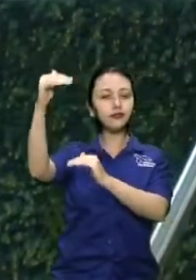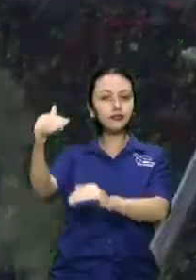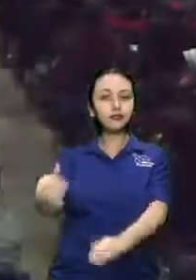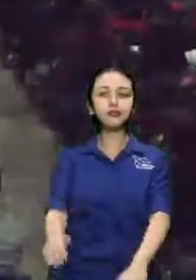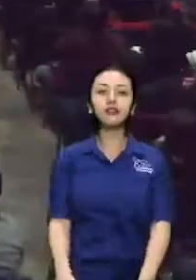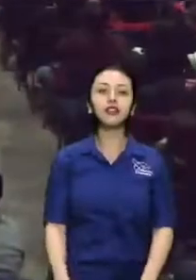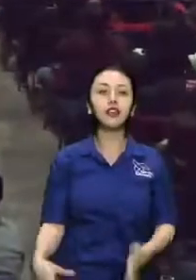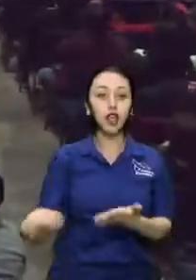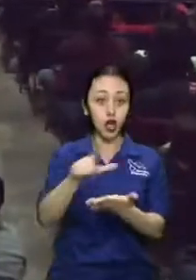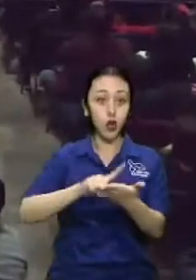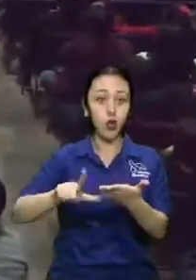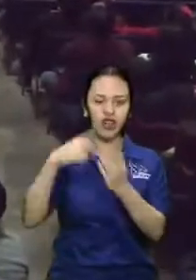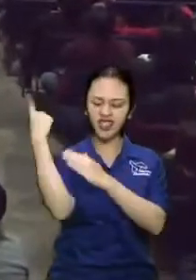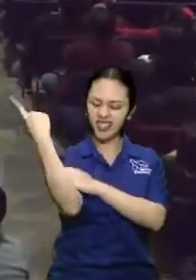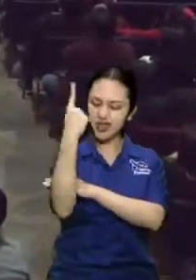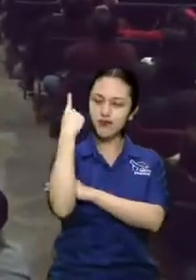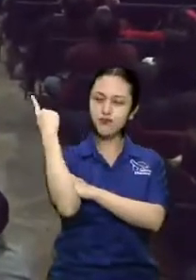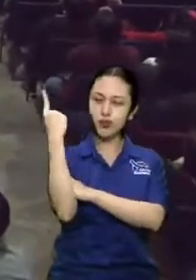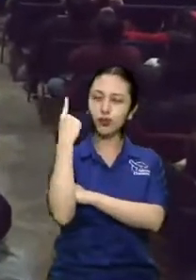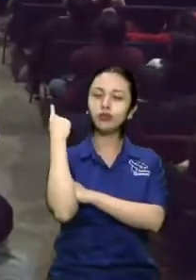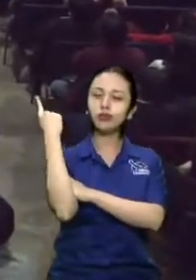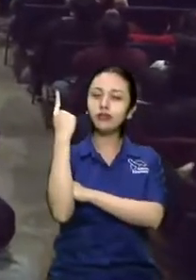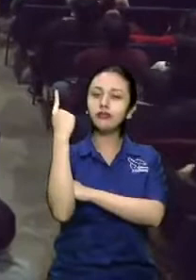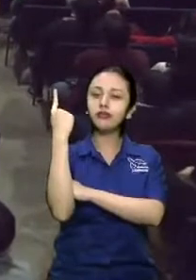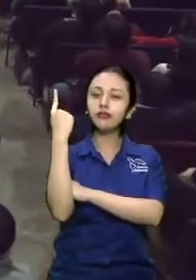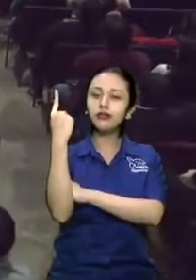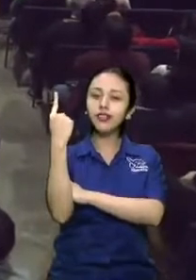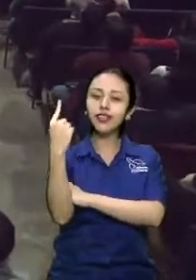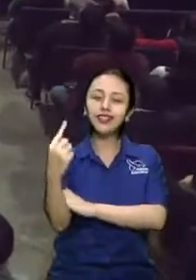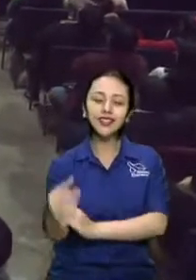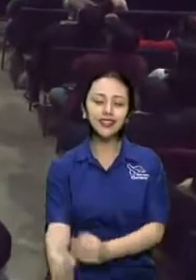el sol no te dé, venga Checonchopapa.